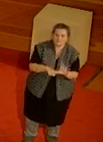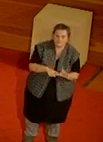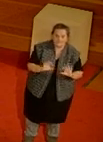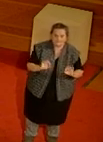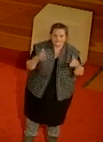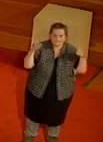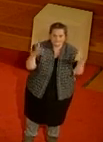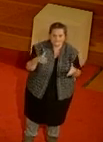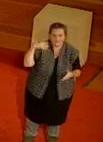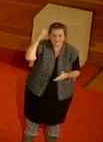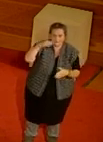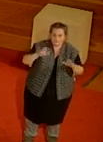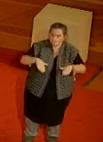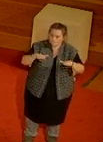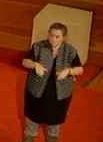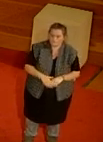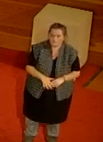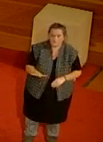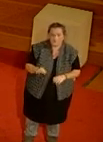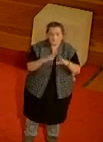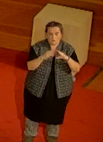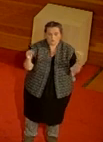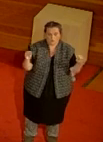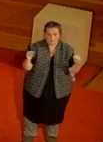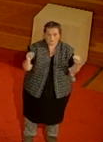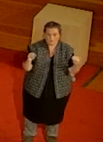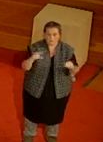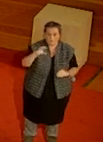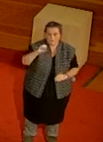además es profesor de la Universidad pontificia de